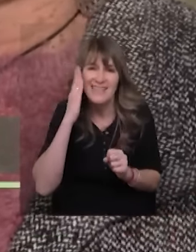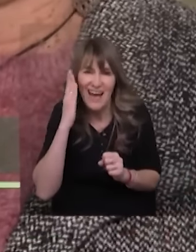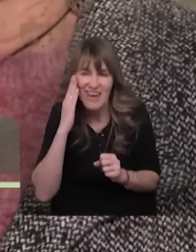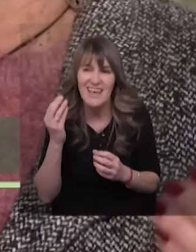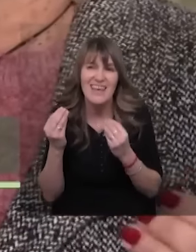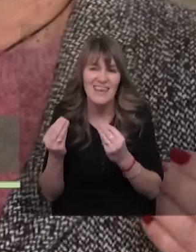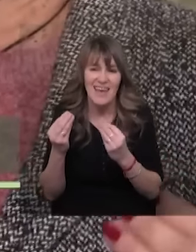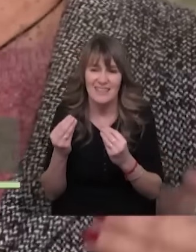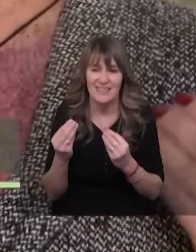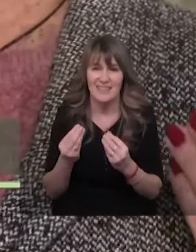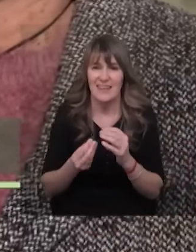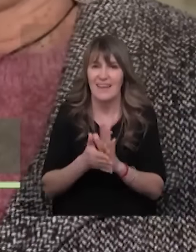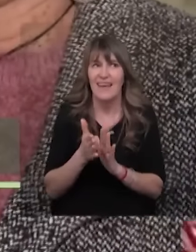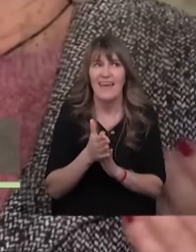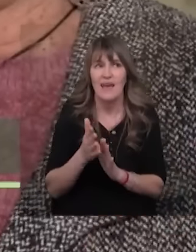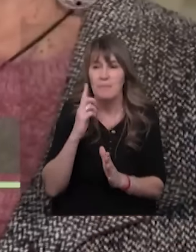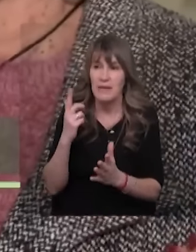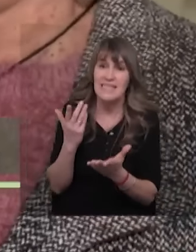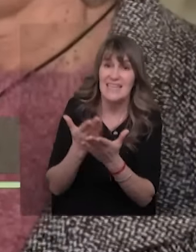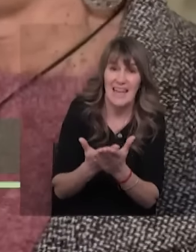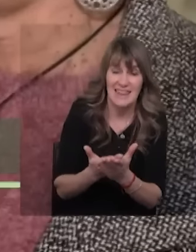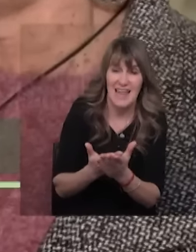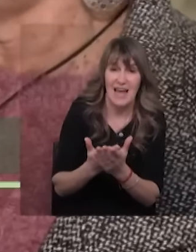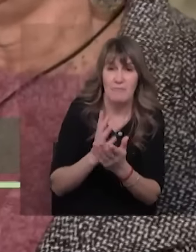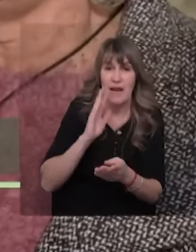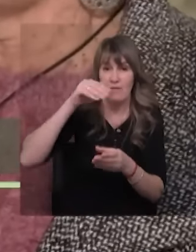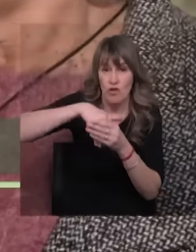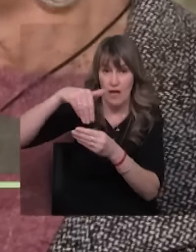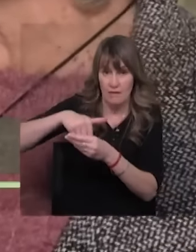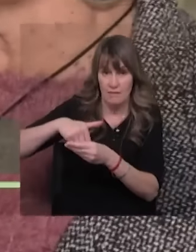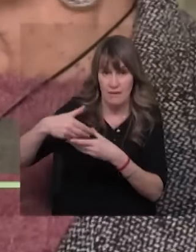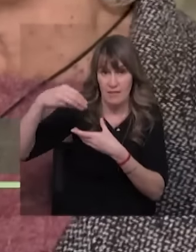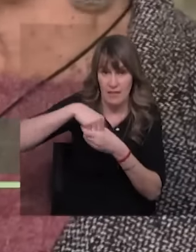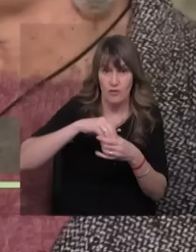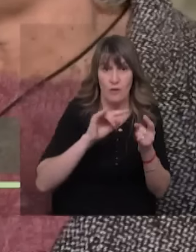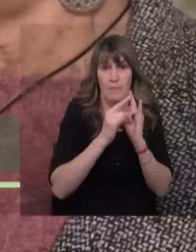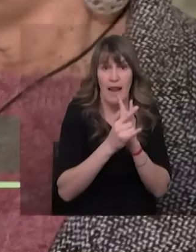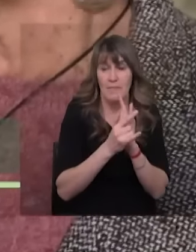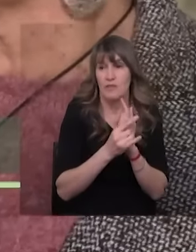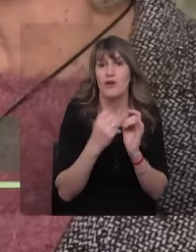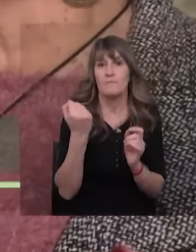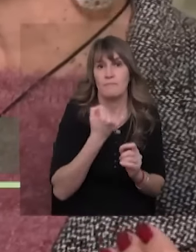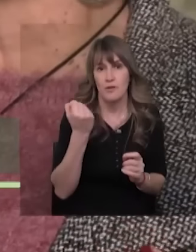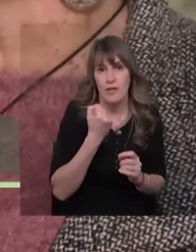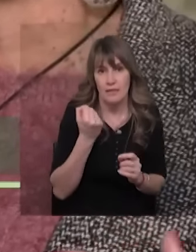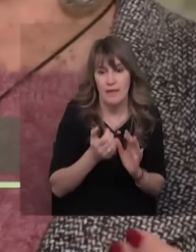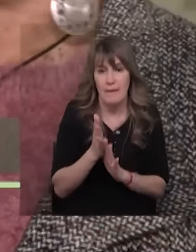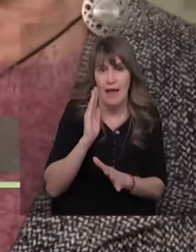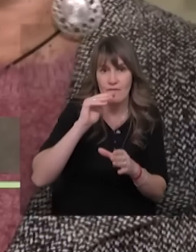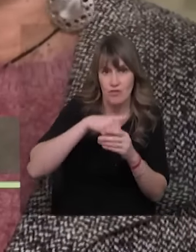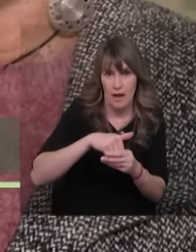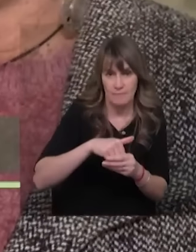realmente lo que se va a presentar para votarse en el parlamento es sumamente importante porque esto hecho